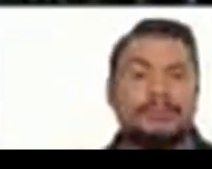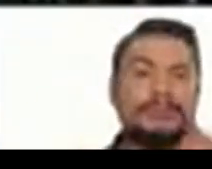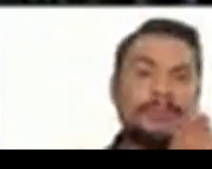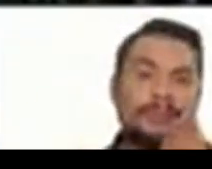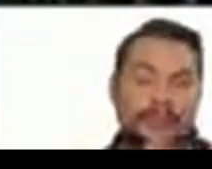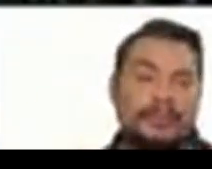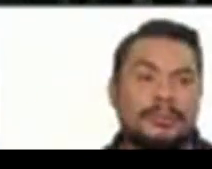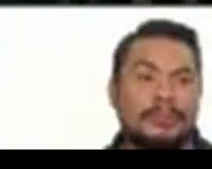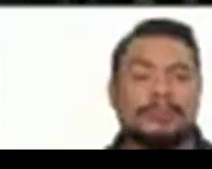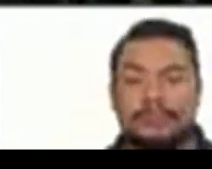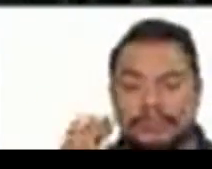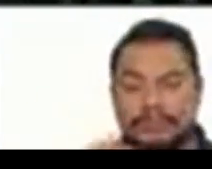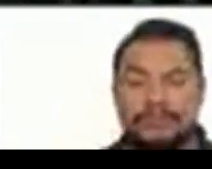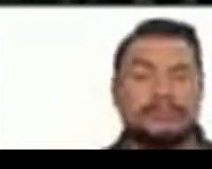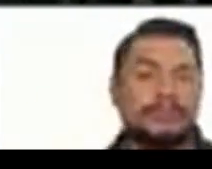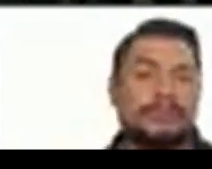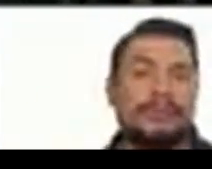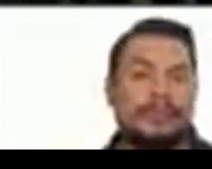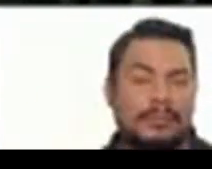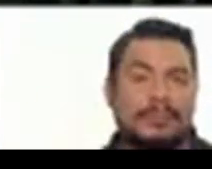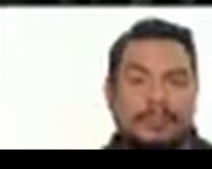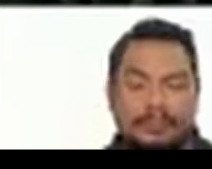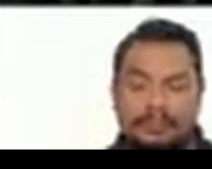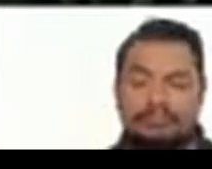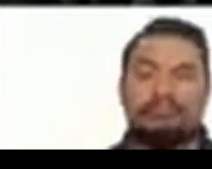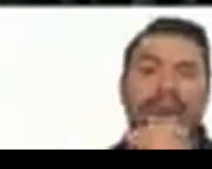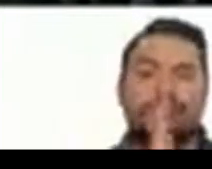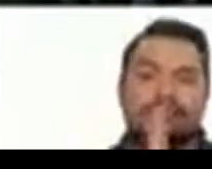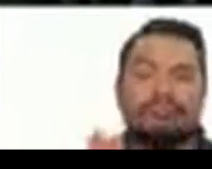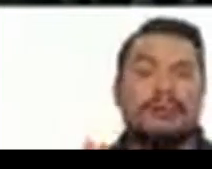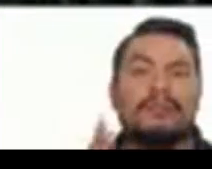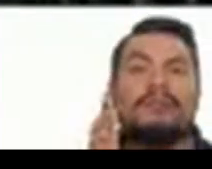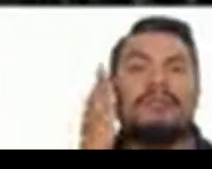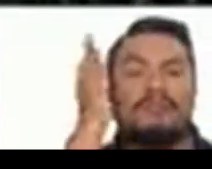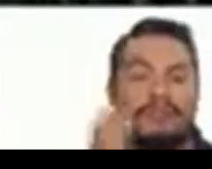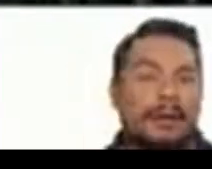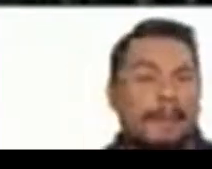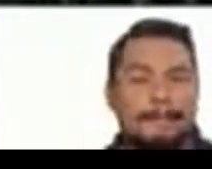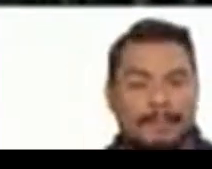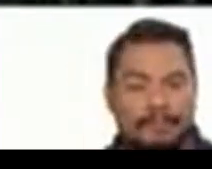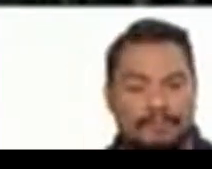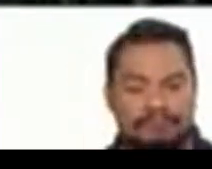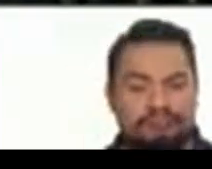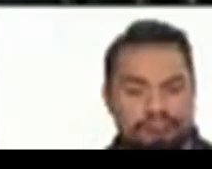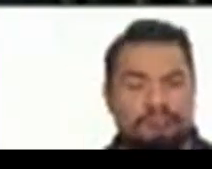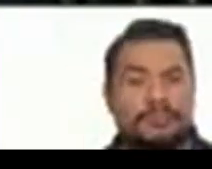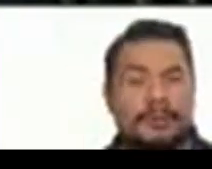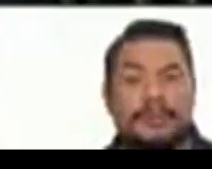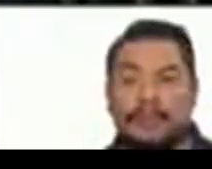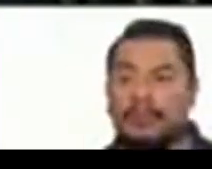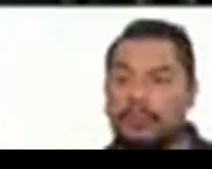tecnología son esenciales para construir un futuro más sólido.